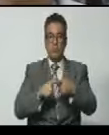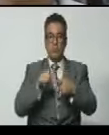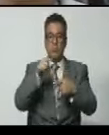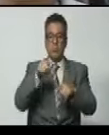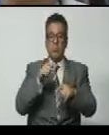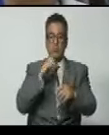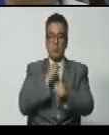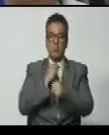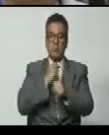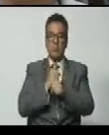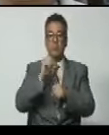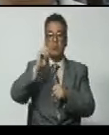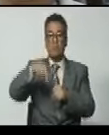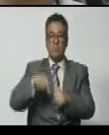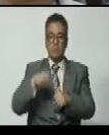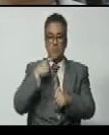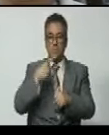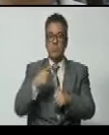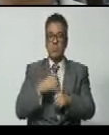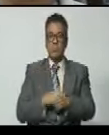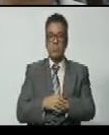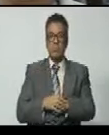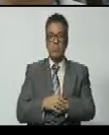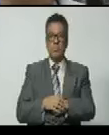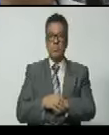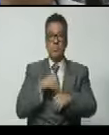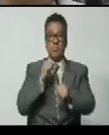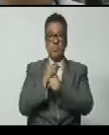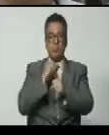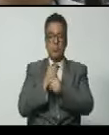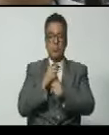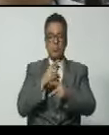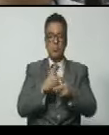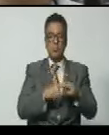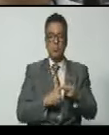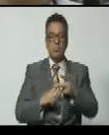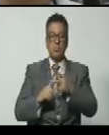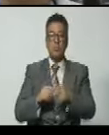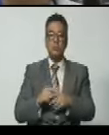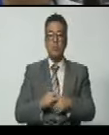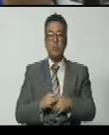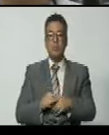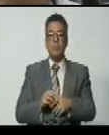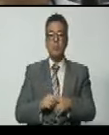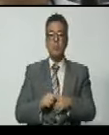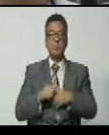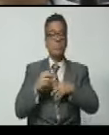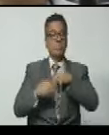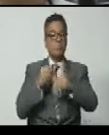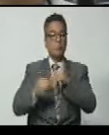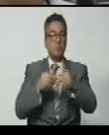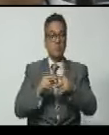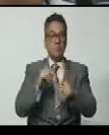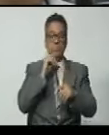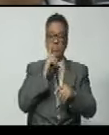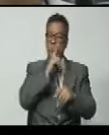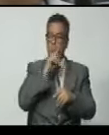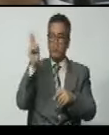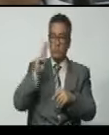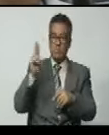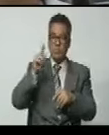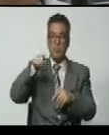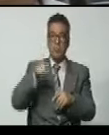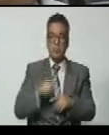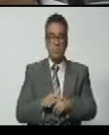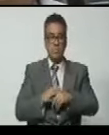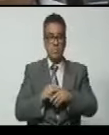desempeño. También hizo referencia a los trabajos que piensa él hacer en nombre de la República en